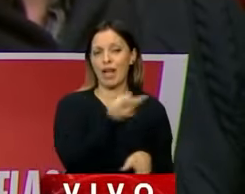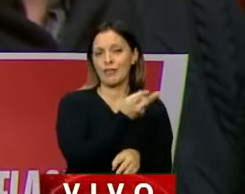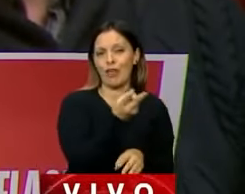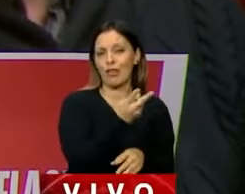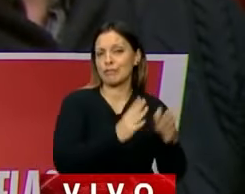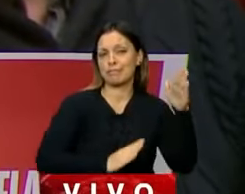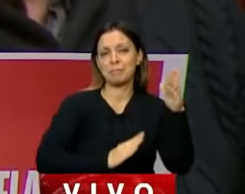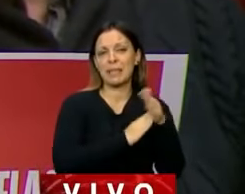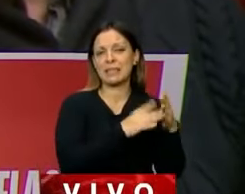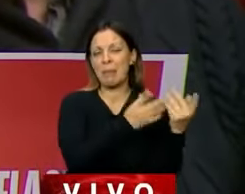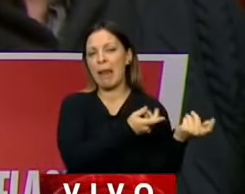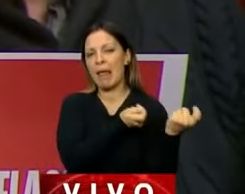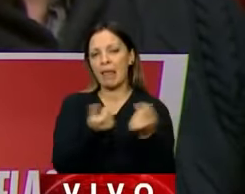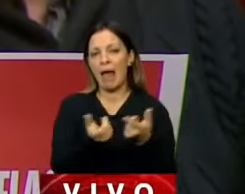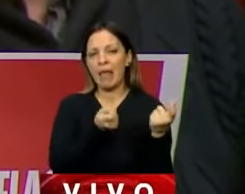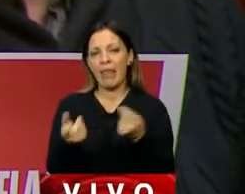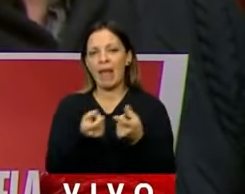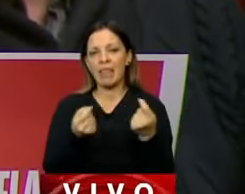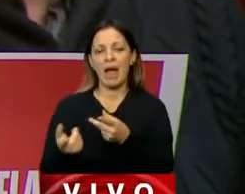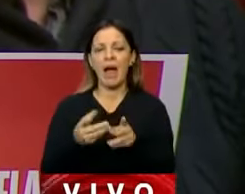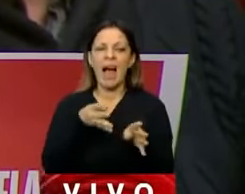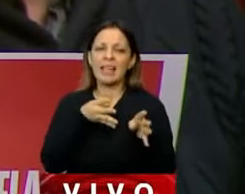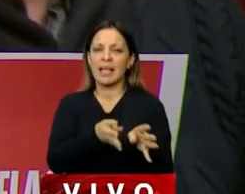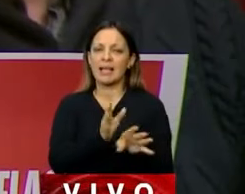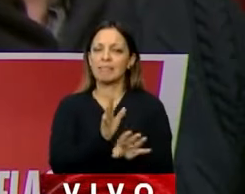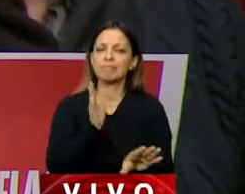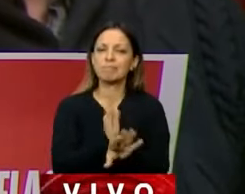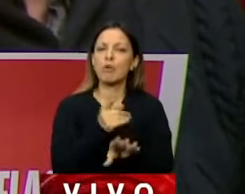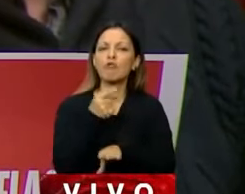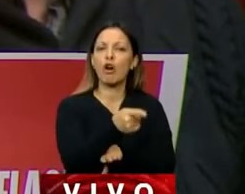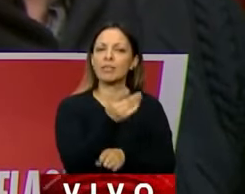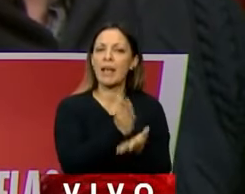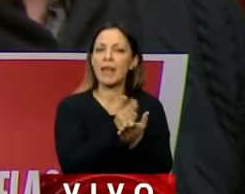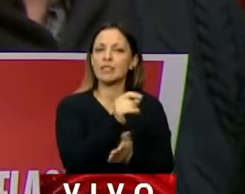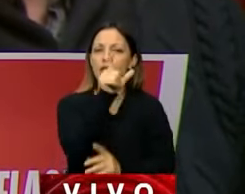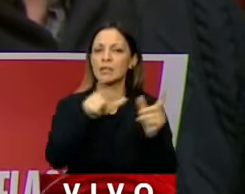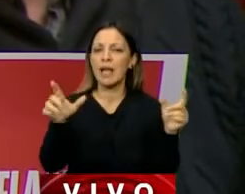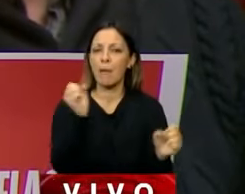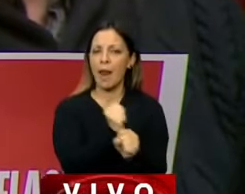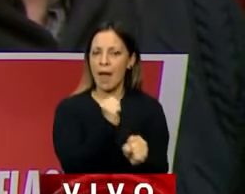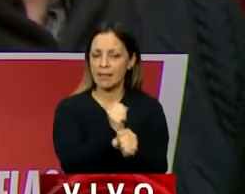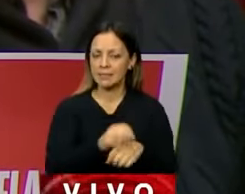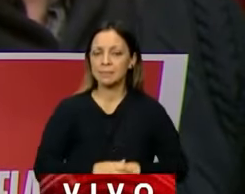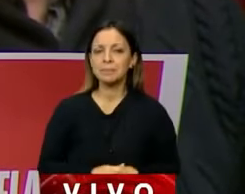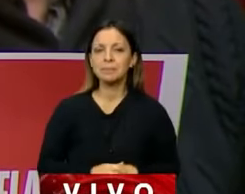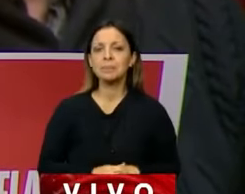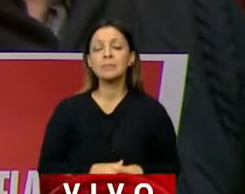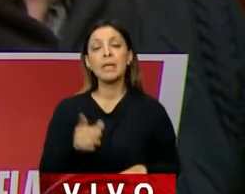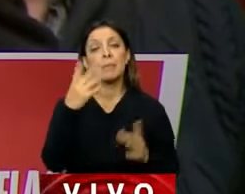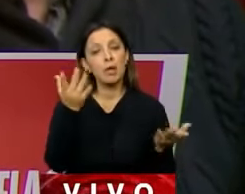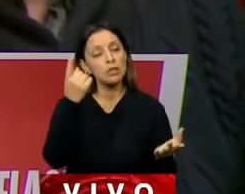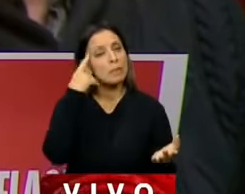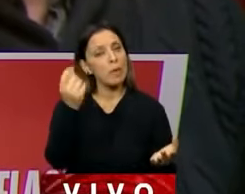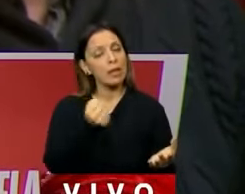de aplicar todos los ataques a los derechos laborales. En ese punto creo que tenemos que ver que aprobando esta